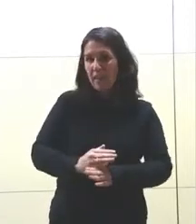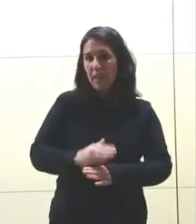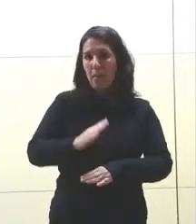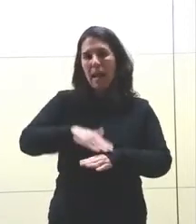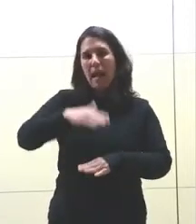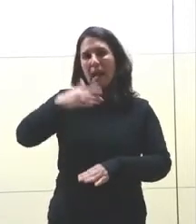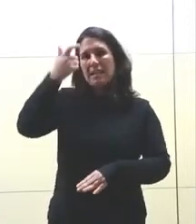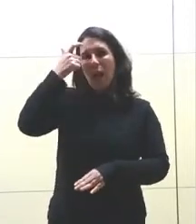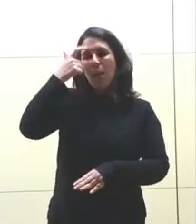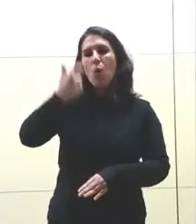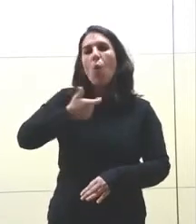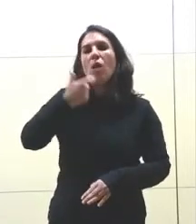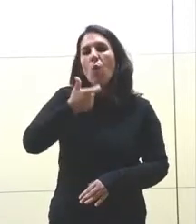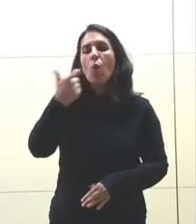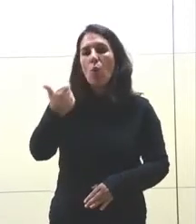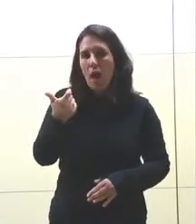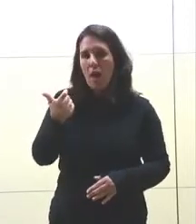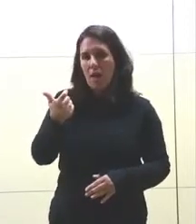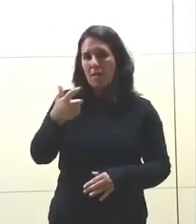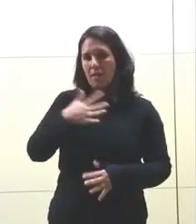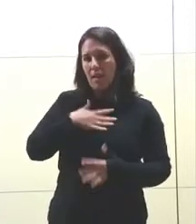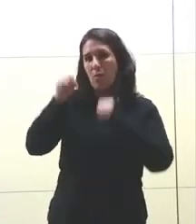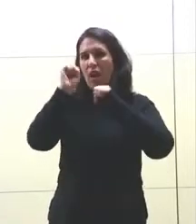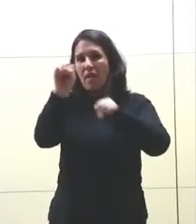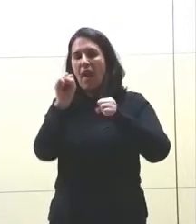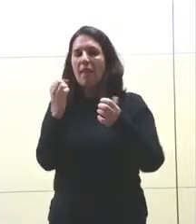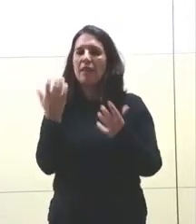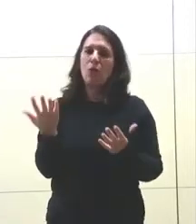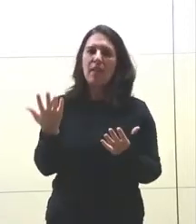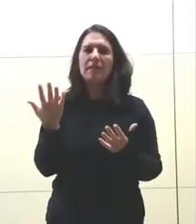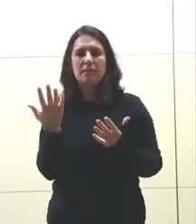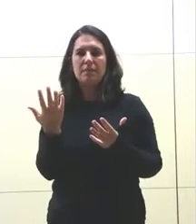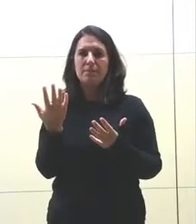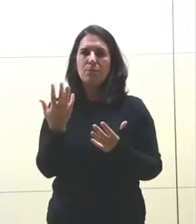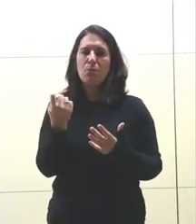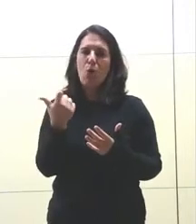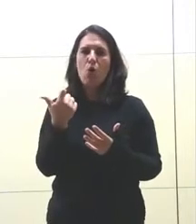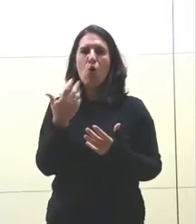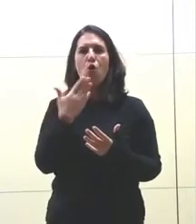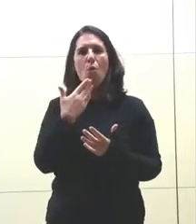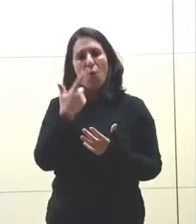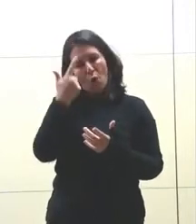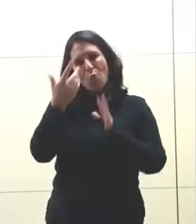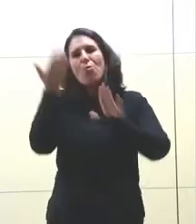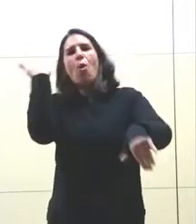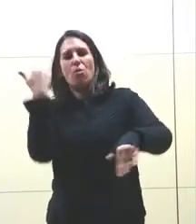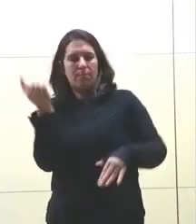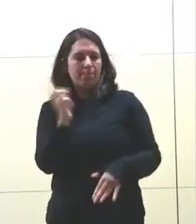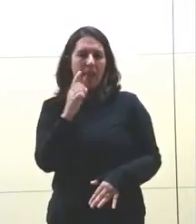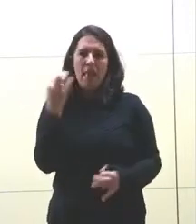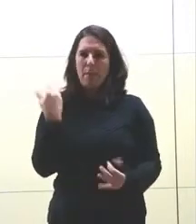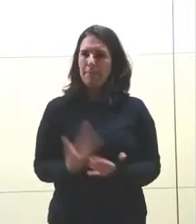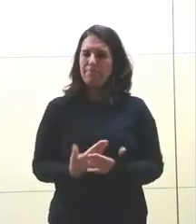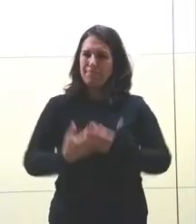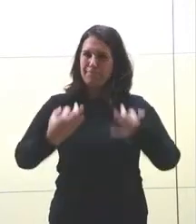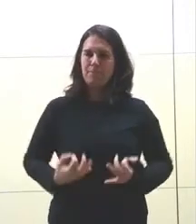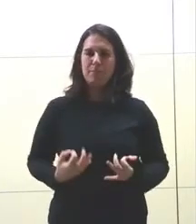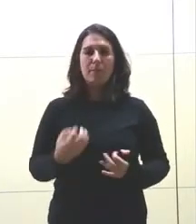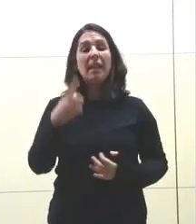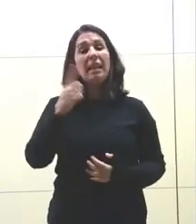la inmunidad, pues puede ser una propuesta temeraria. También hay problemas con